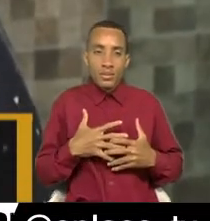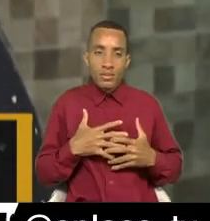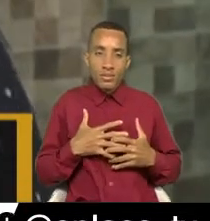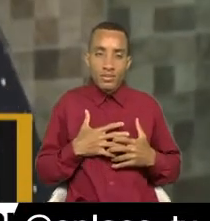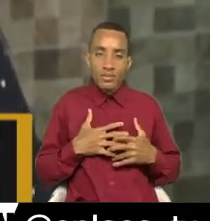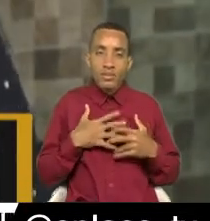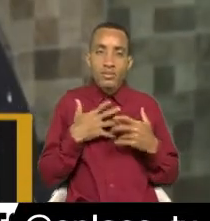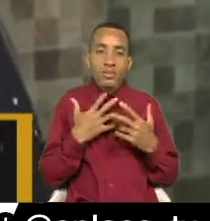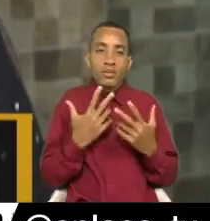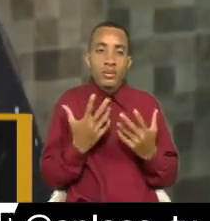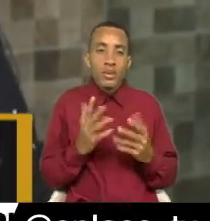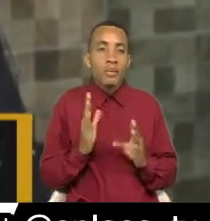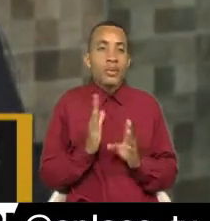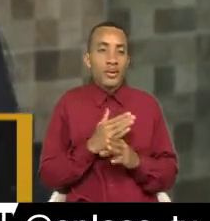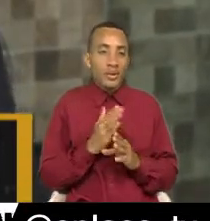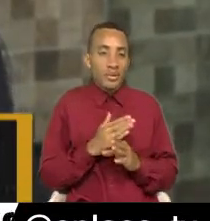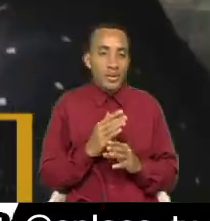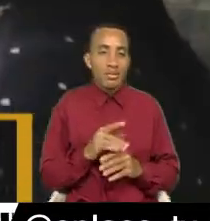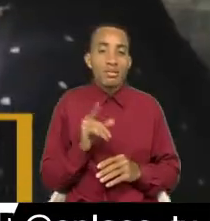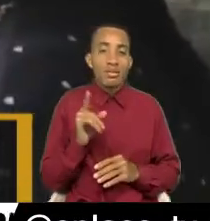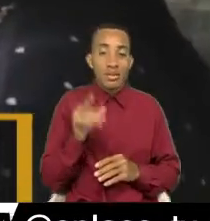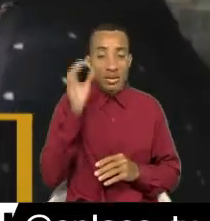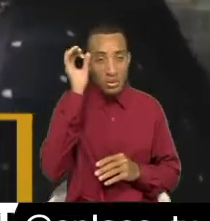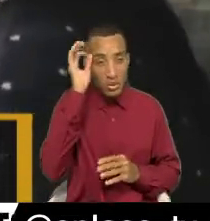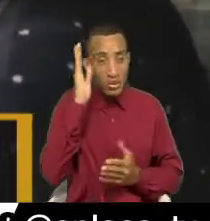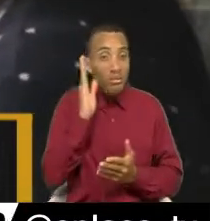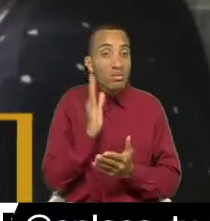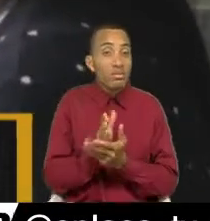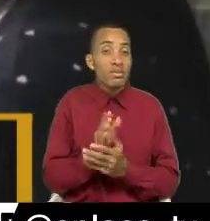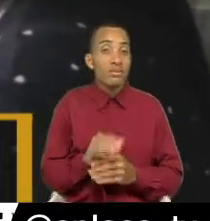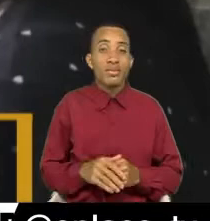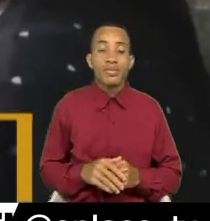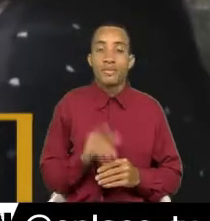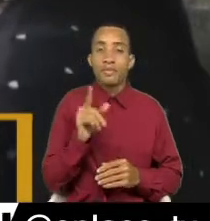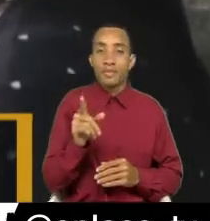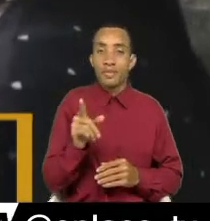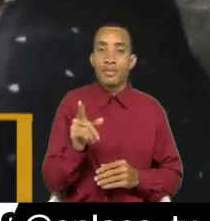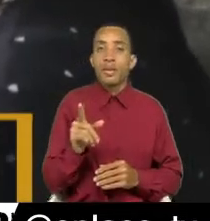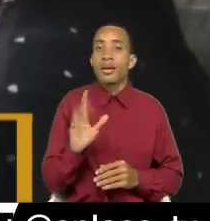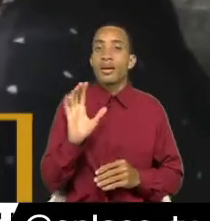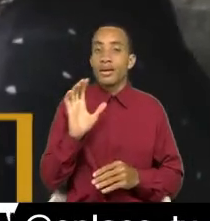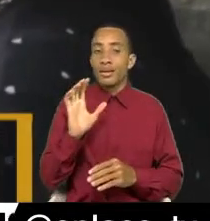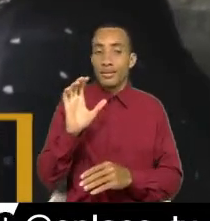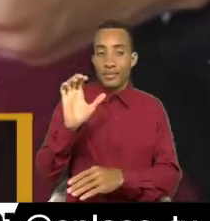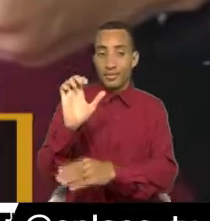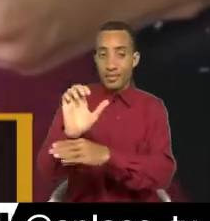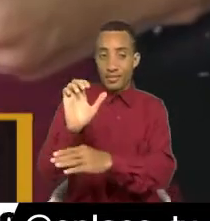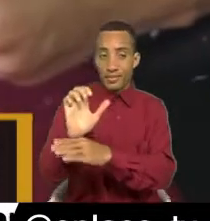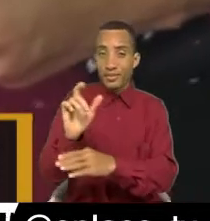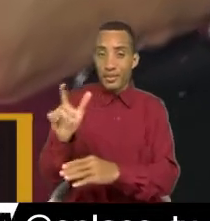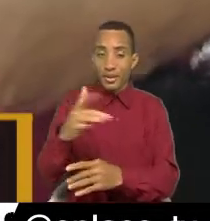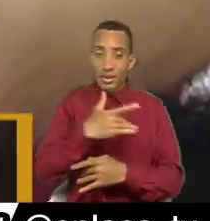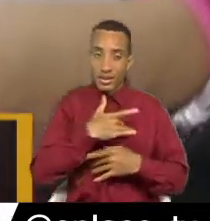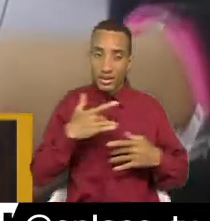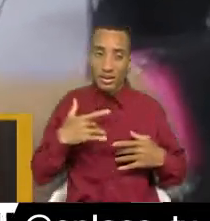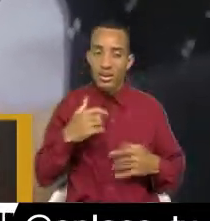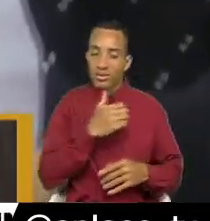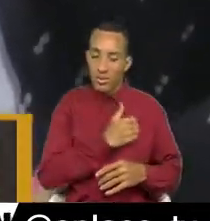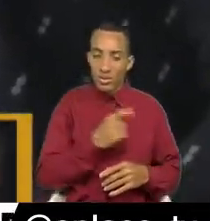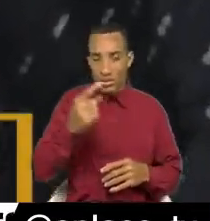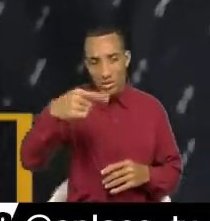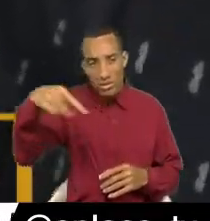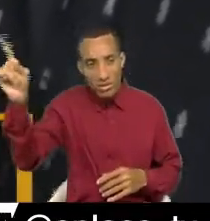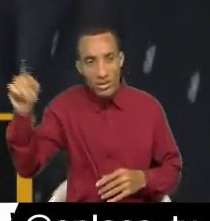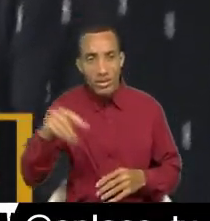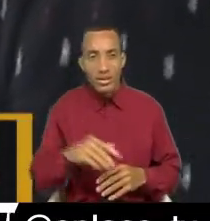y que ponen en riesgo su vida. La mujer exige a la reconocida entidad prestadora del servicio de salud que autorice el traslado de forma